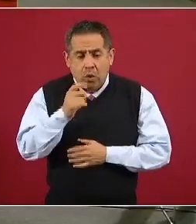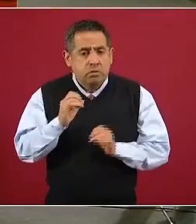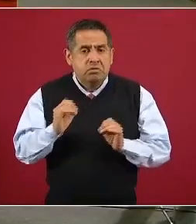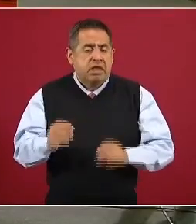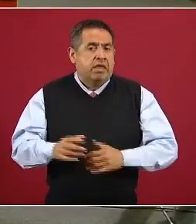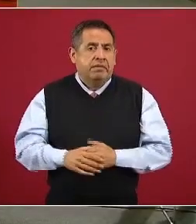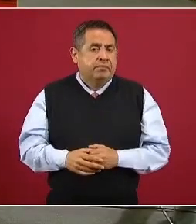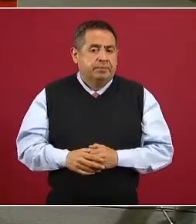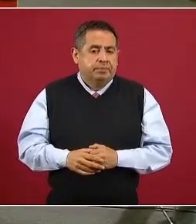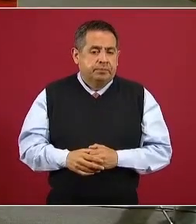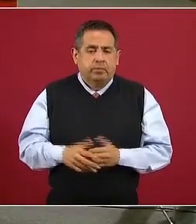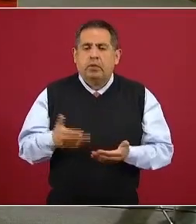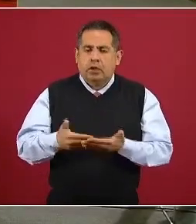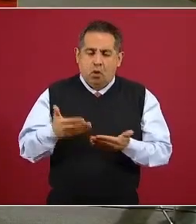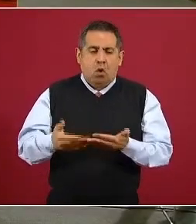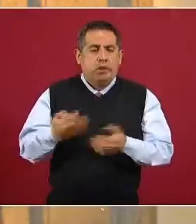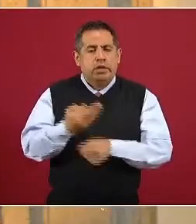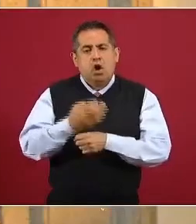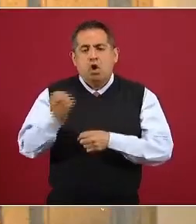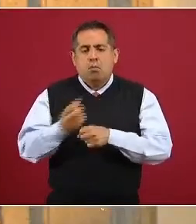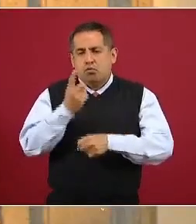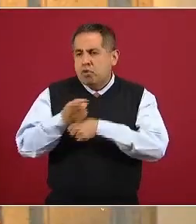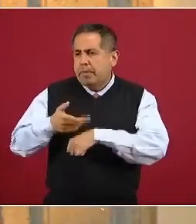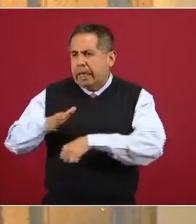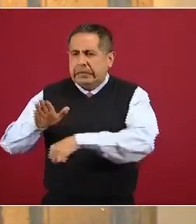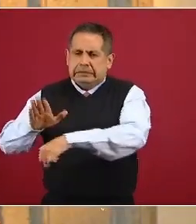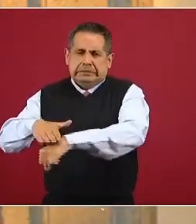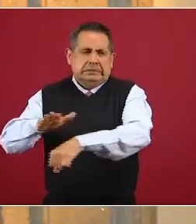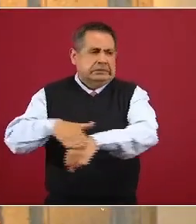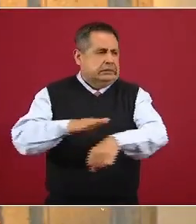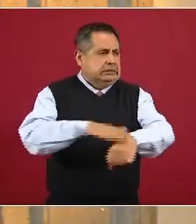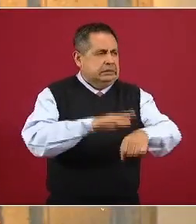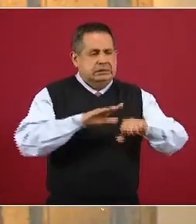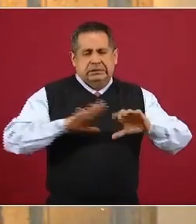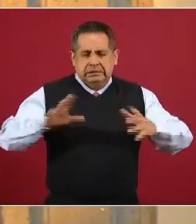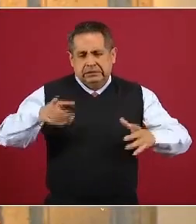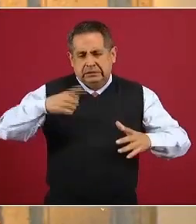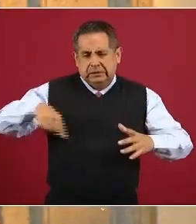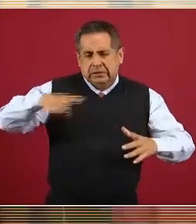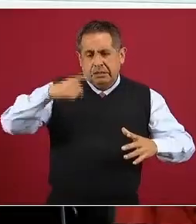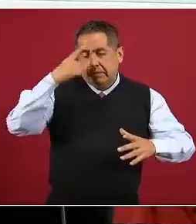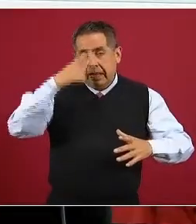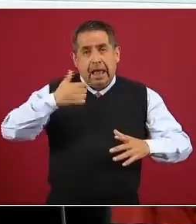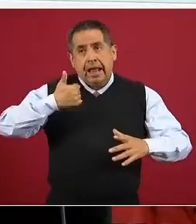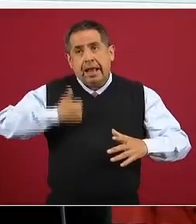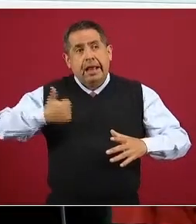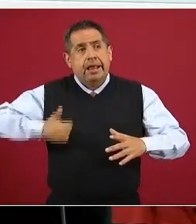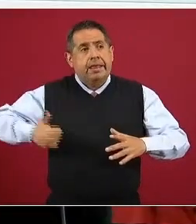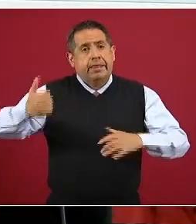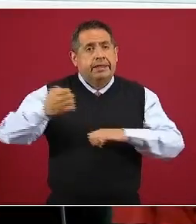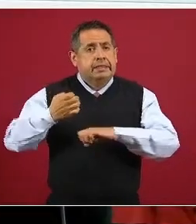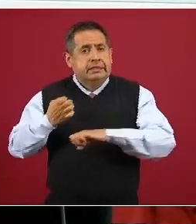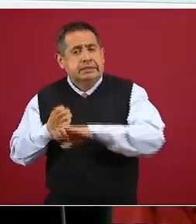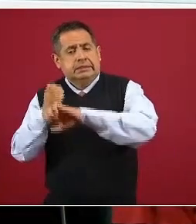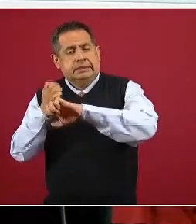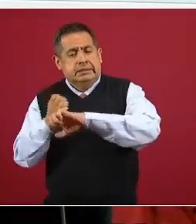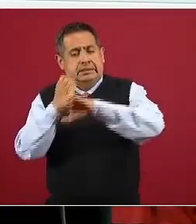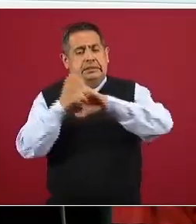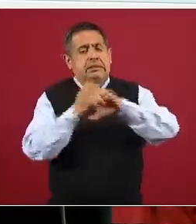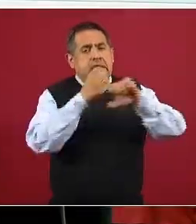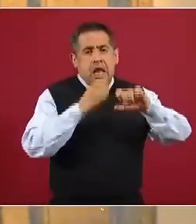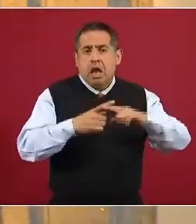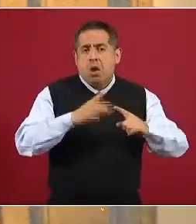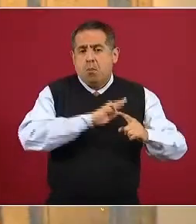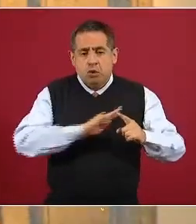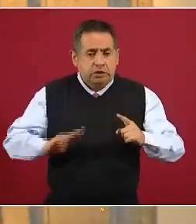nunca perdemos la oportunidad para hacer el llamado a la población para que en cada una de sus entidades federativas, en cada uno de sus